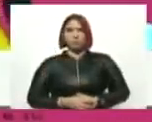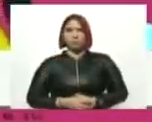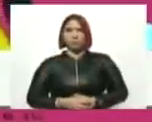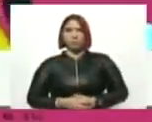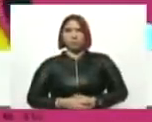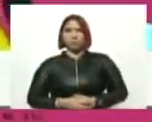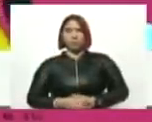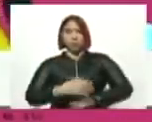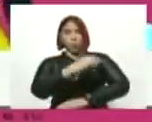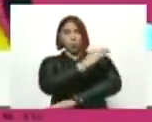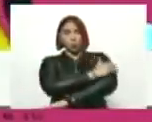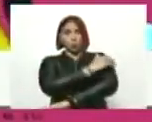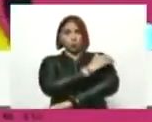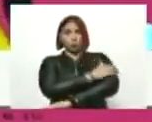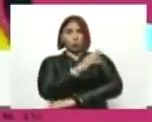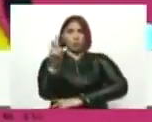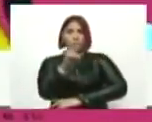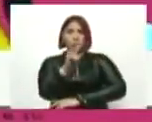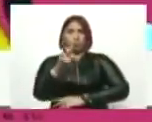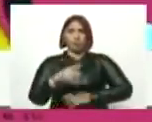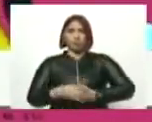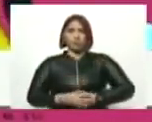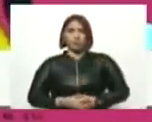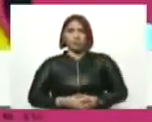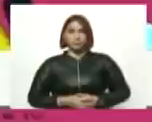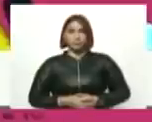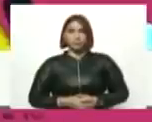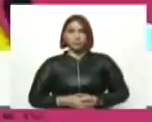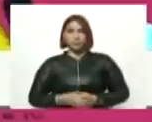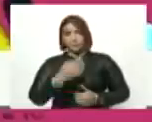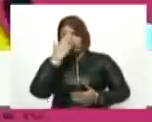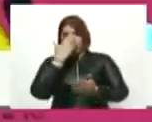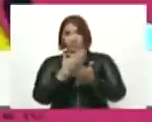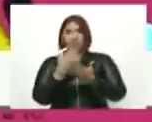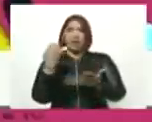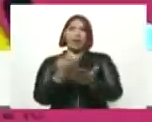la derecha venezolana es el frente económico